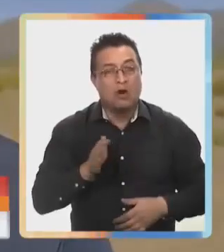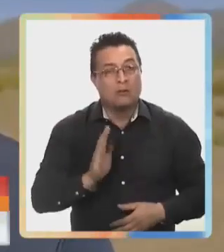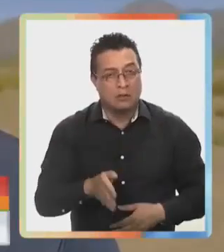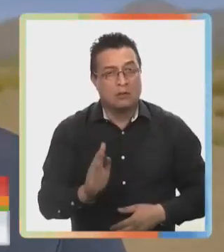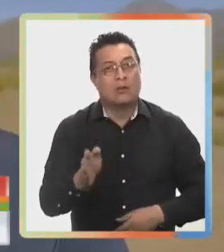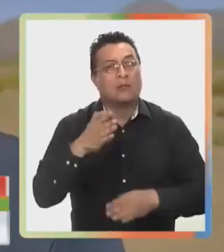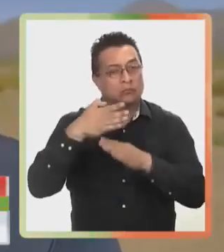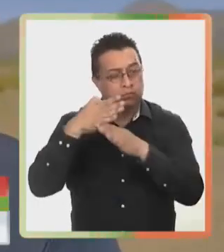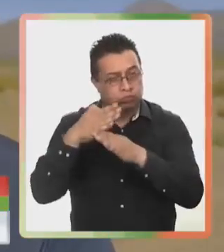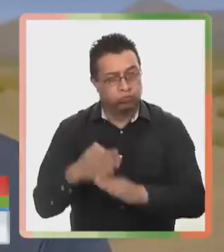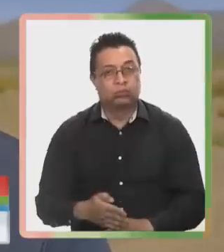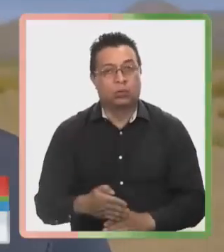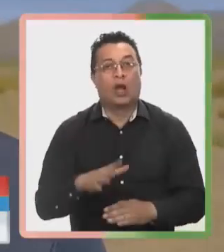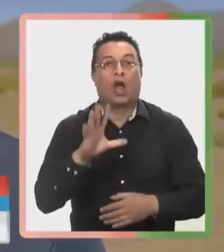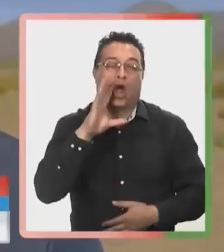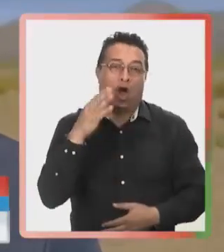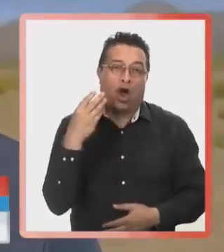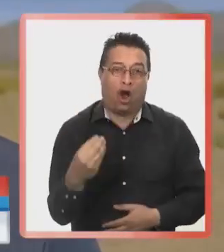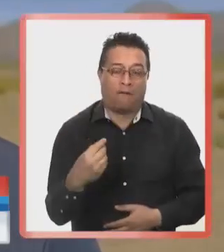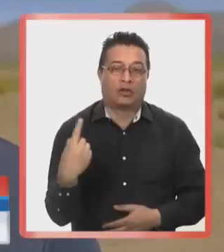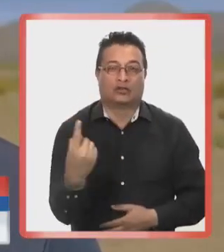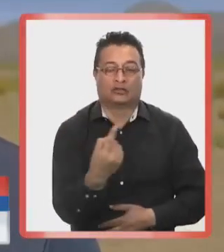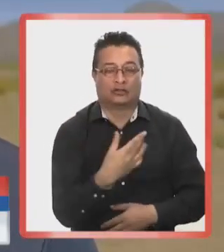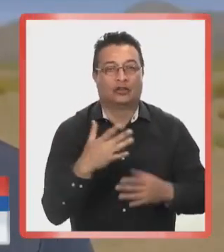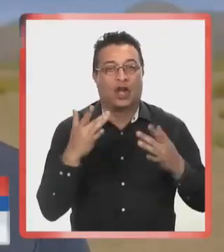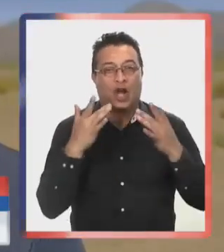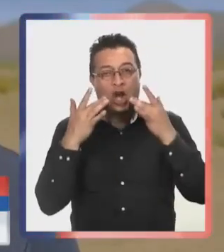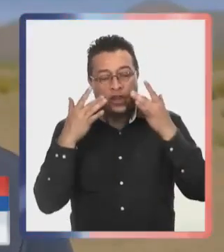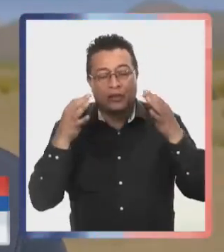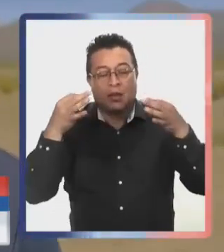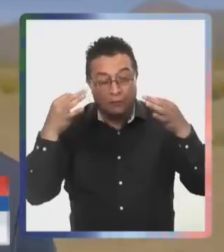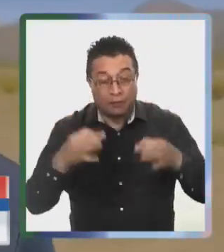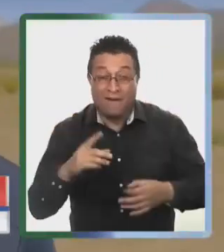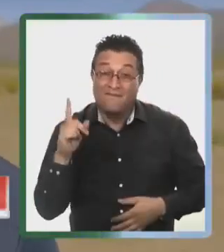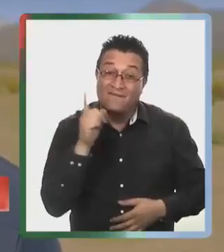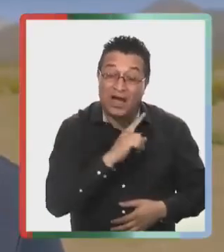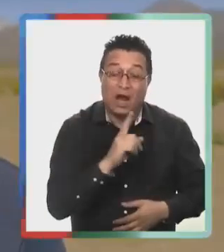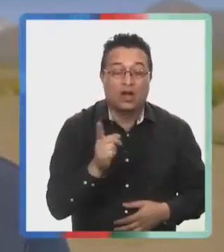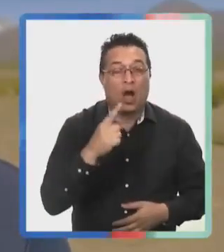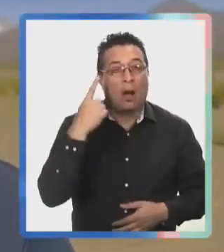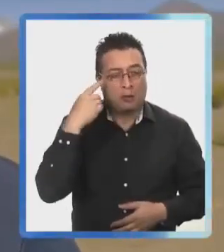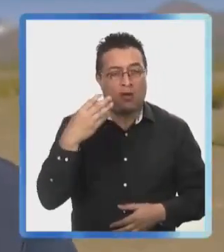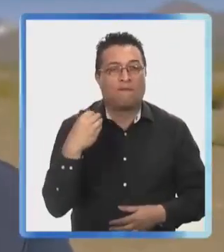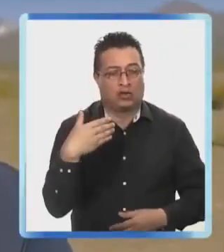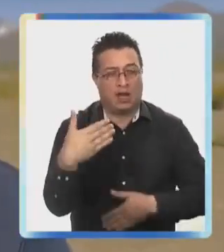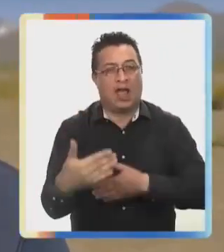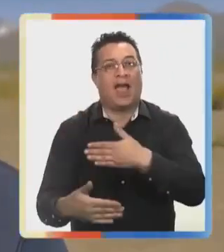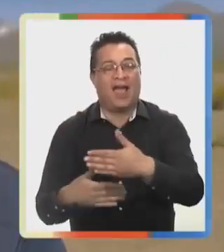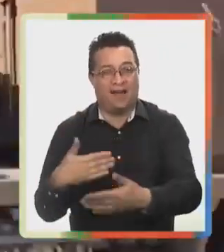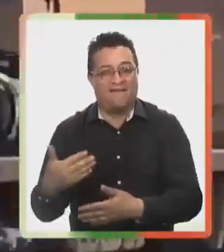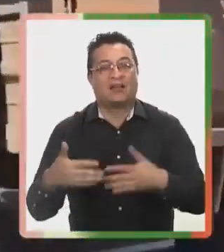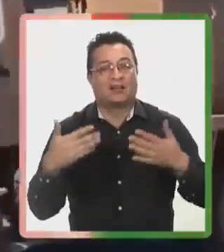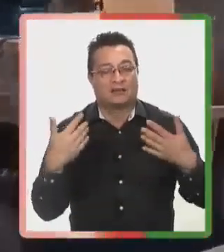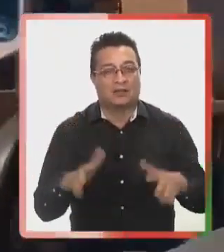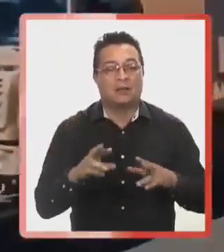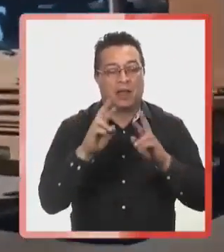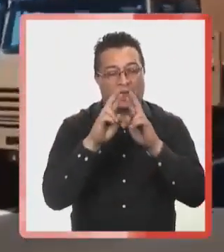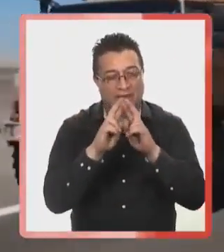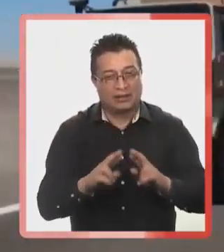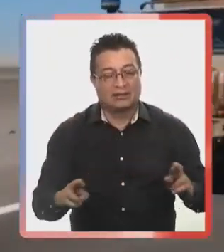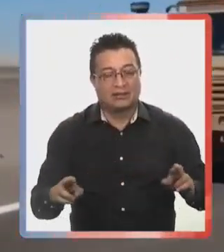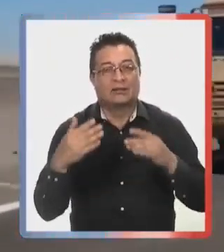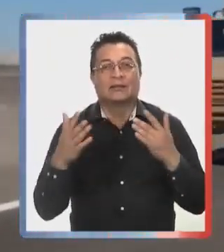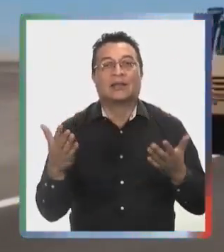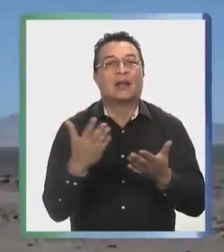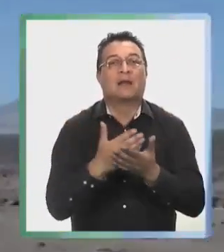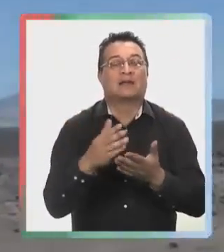manera permanente y obviamente estamos contentos, no es lo definitivo, pero sí es un gran avance porque lo que queremos es tener